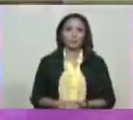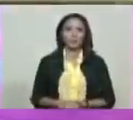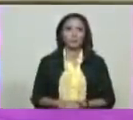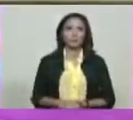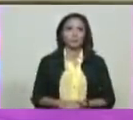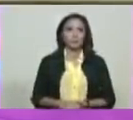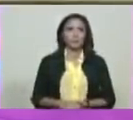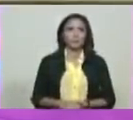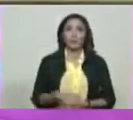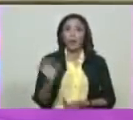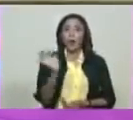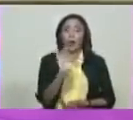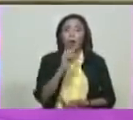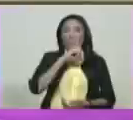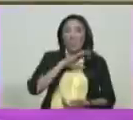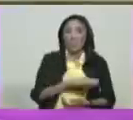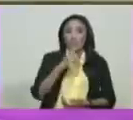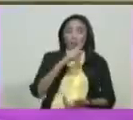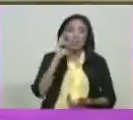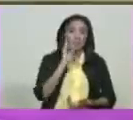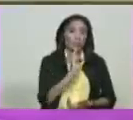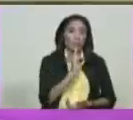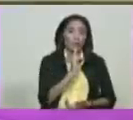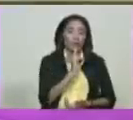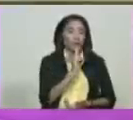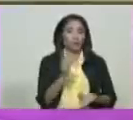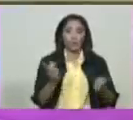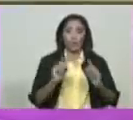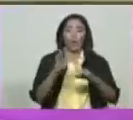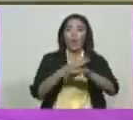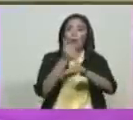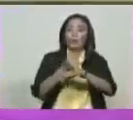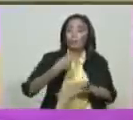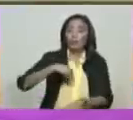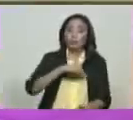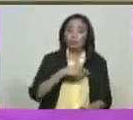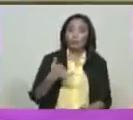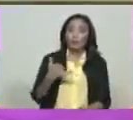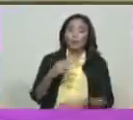¿O de negro primero? Es nuestra.